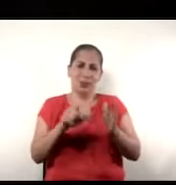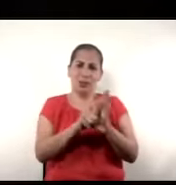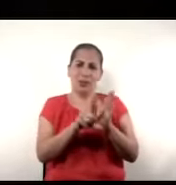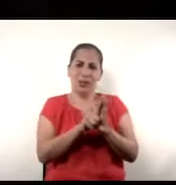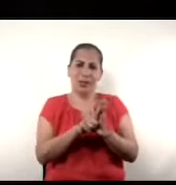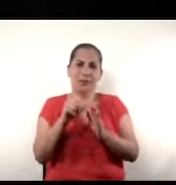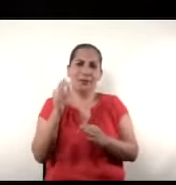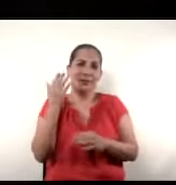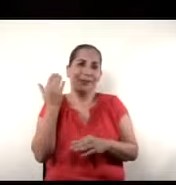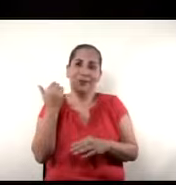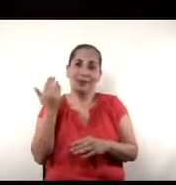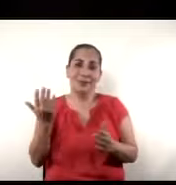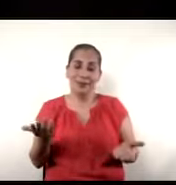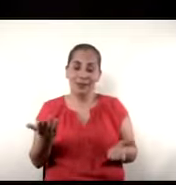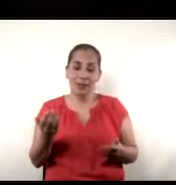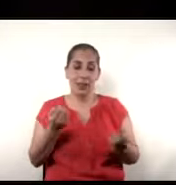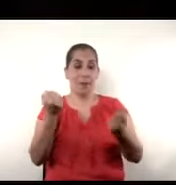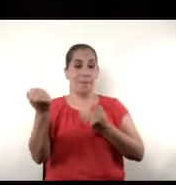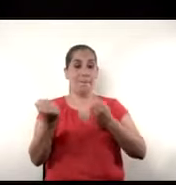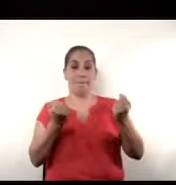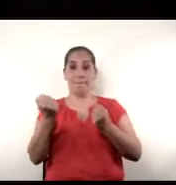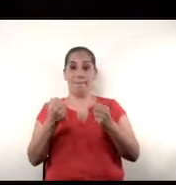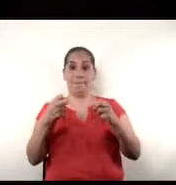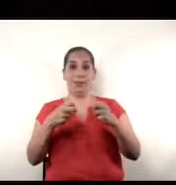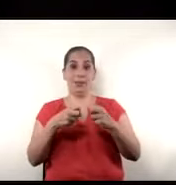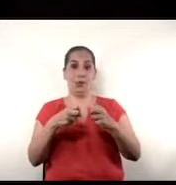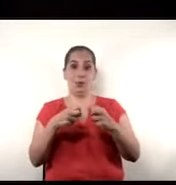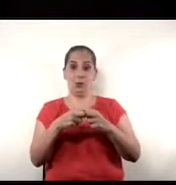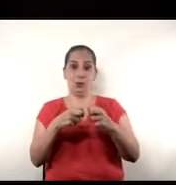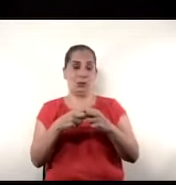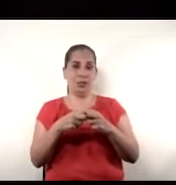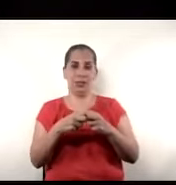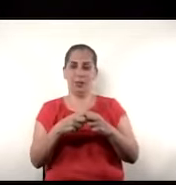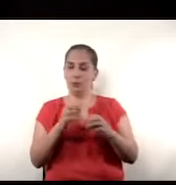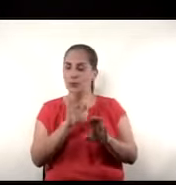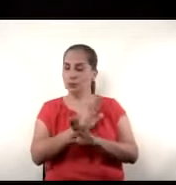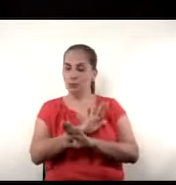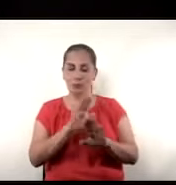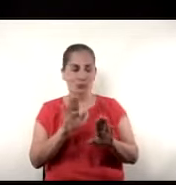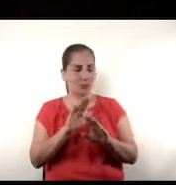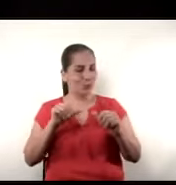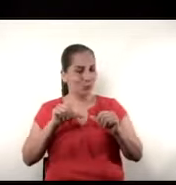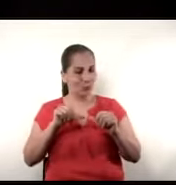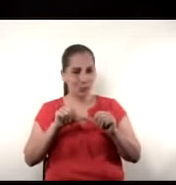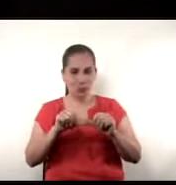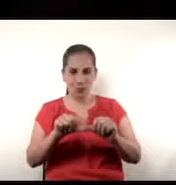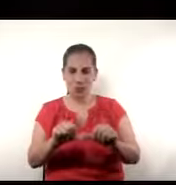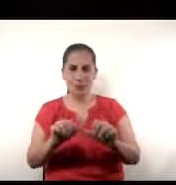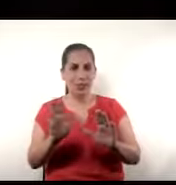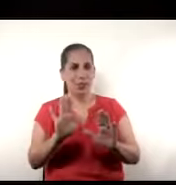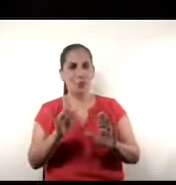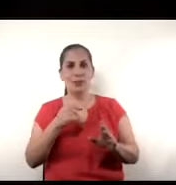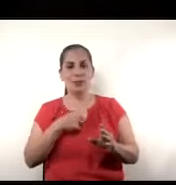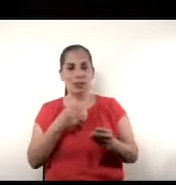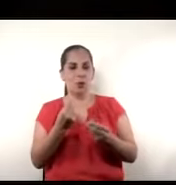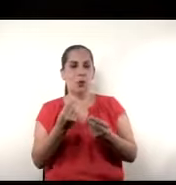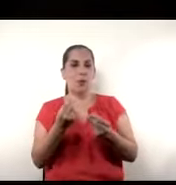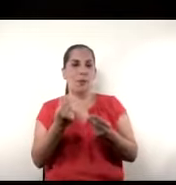¿Por qué? Porque los vehículos eléctricos todavía no están en un nivel de